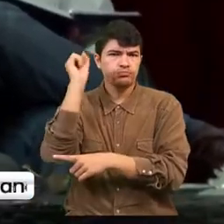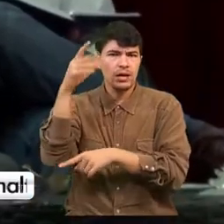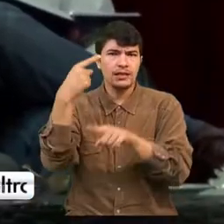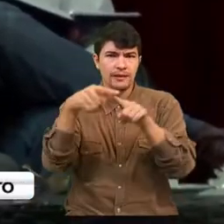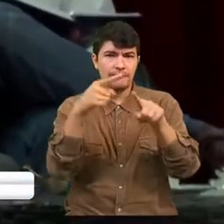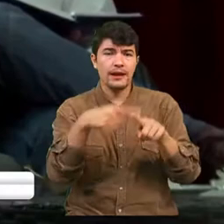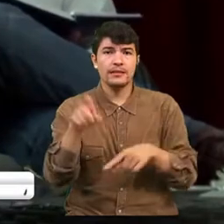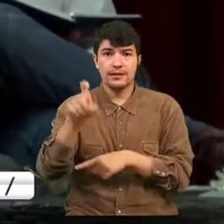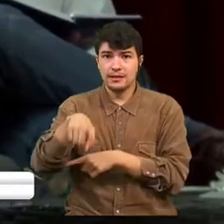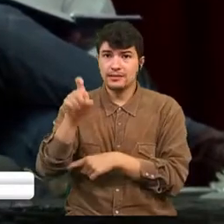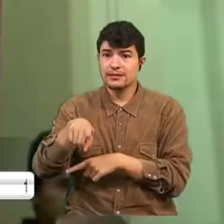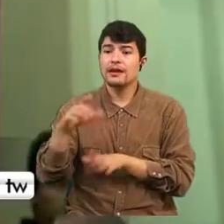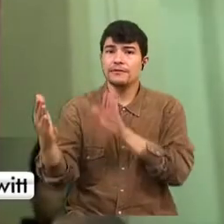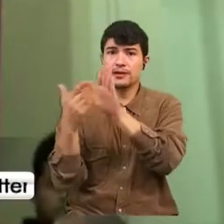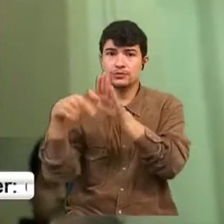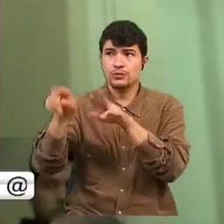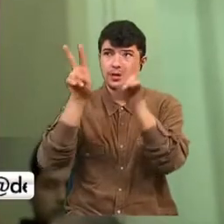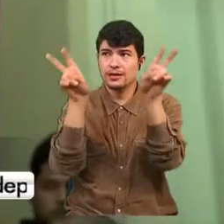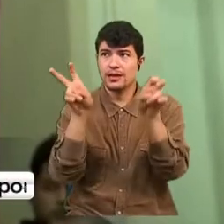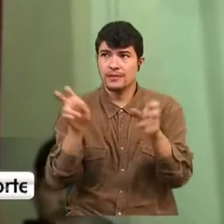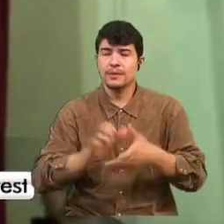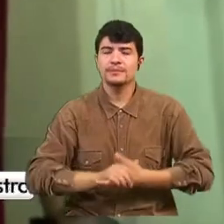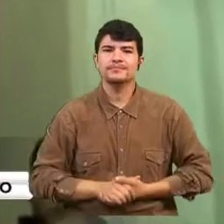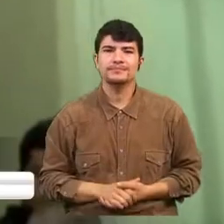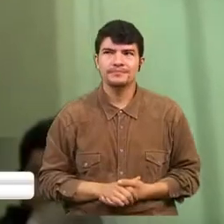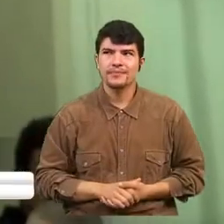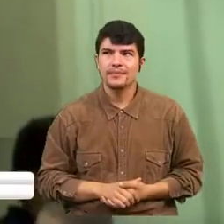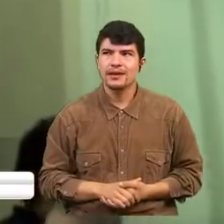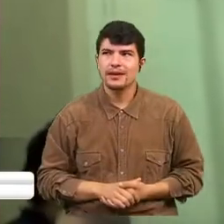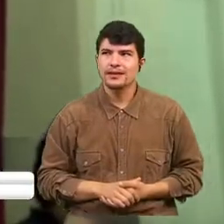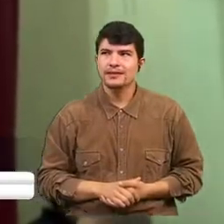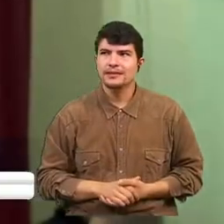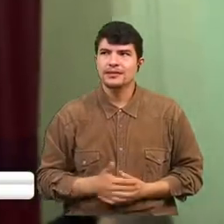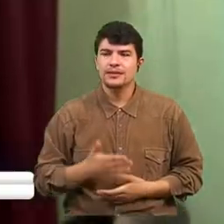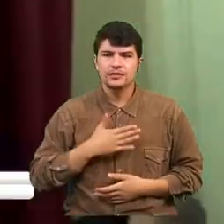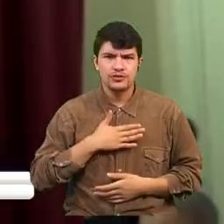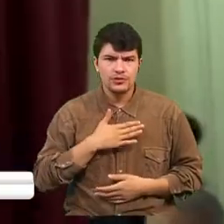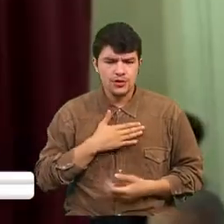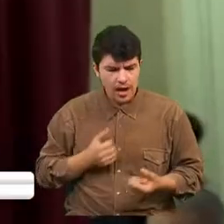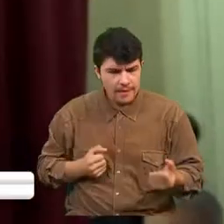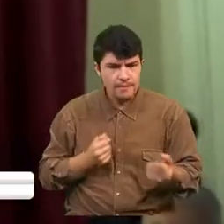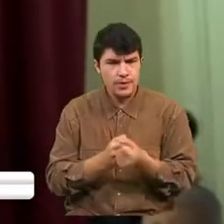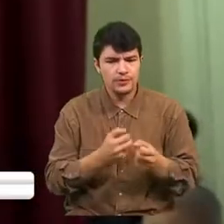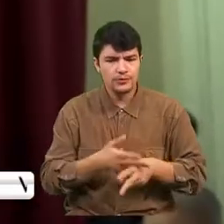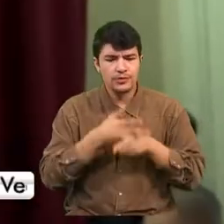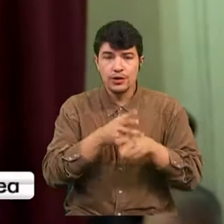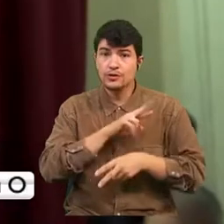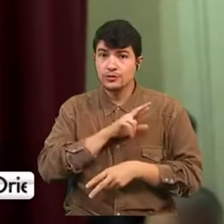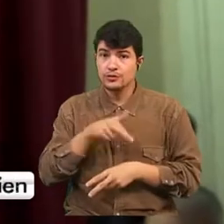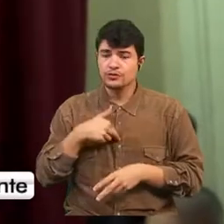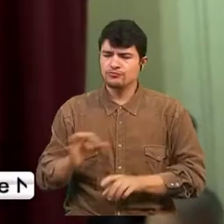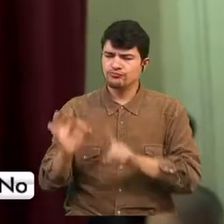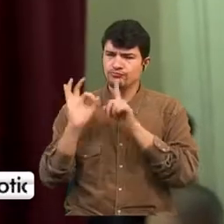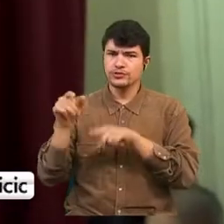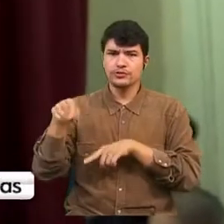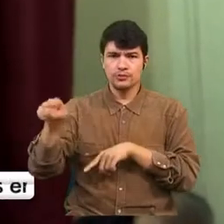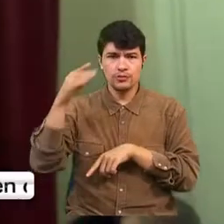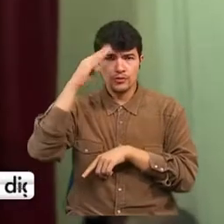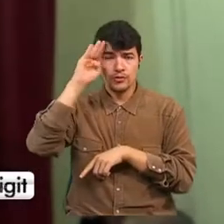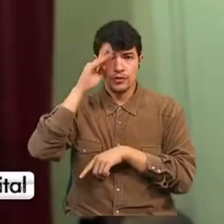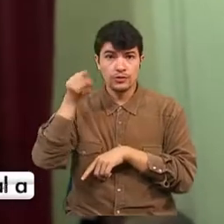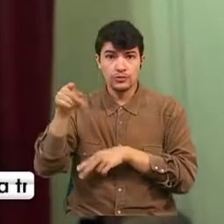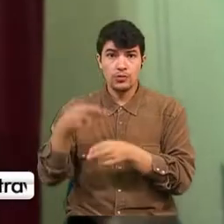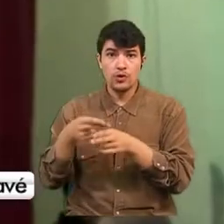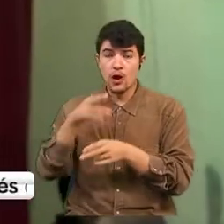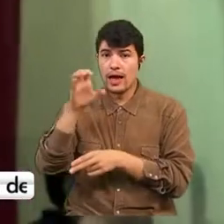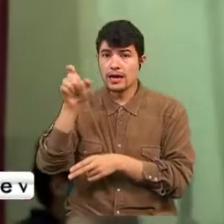necesidades frente al tema. Yo soy un abanderado de la seguridad, tenemos un excelente comandante de la policía como es mi coronel Escobar,